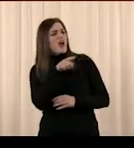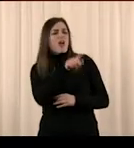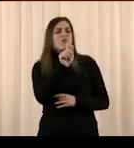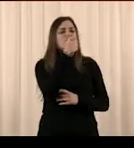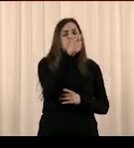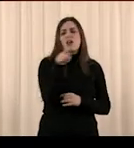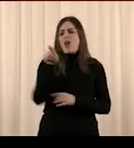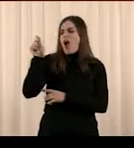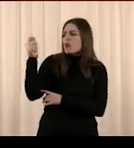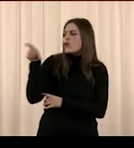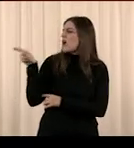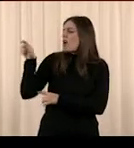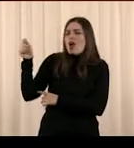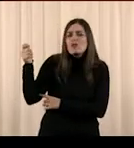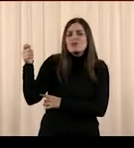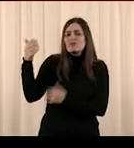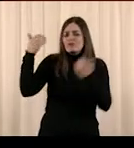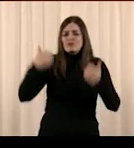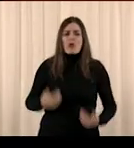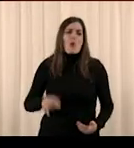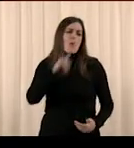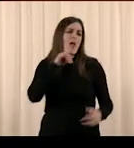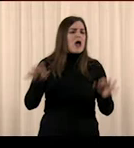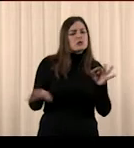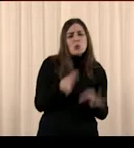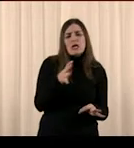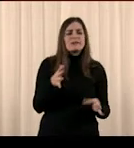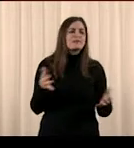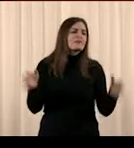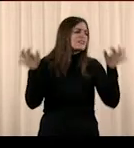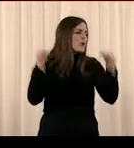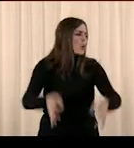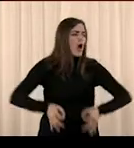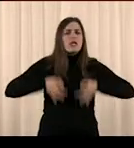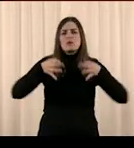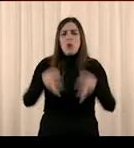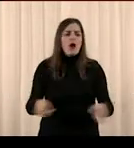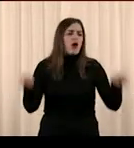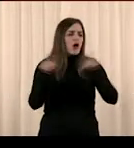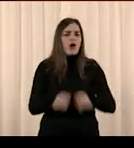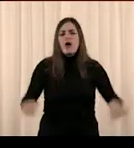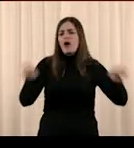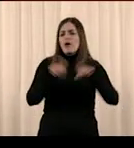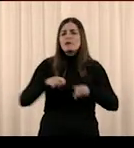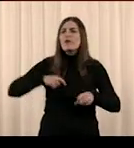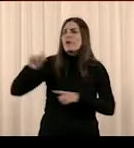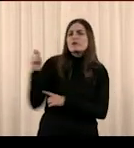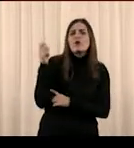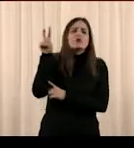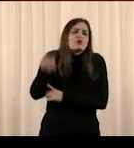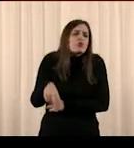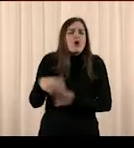y esa otra y aquella otra también? Mírame, yo no consigo triunfar,